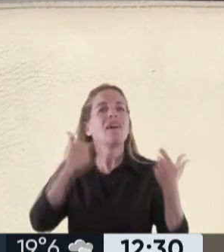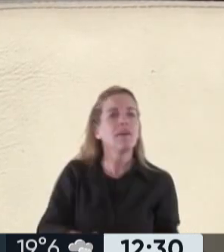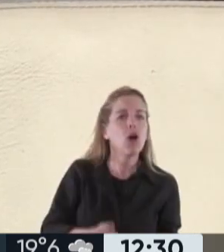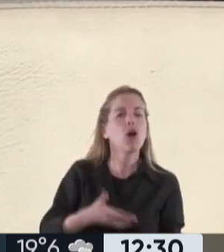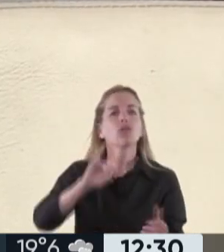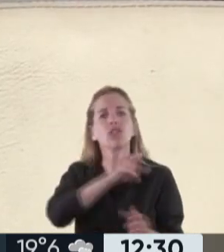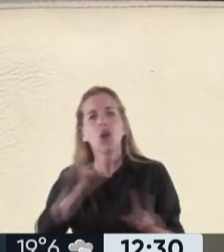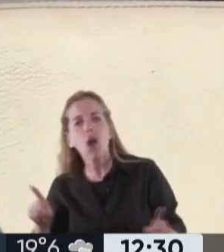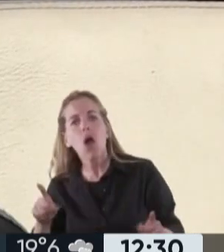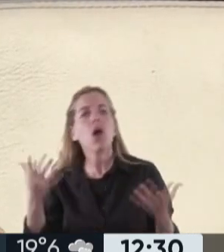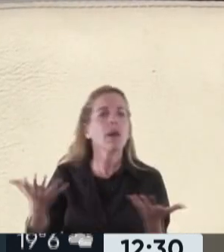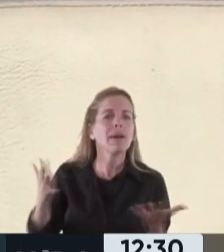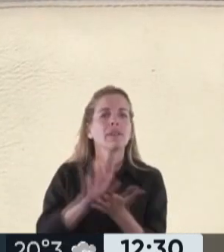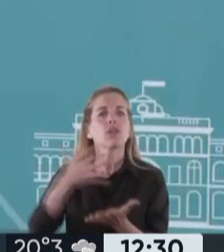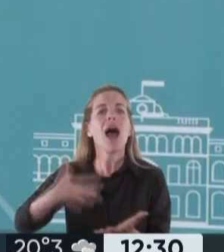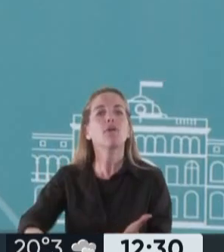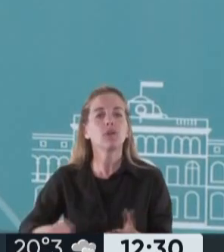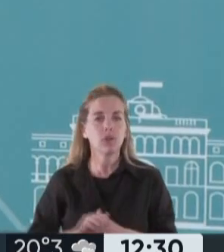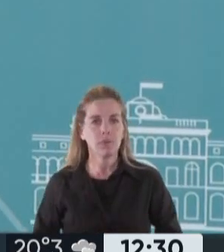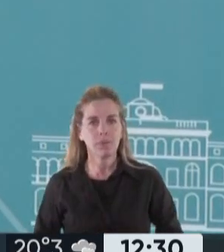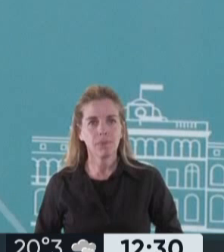si es posible. Gracias.